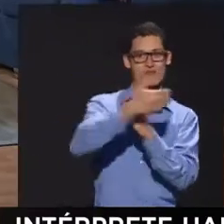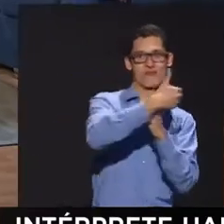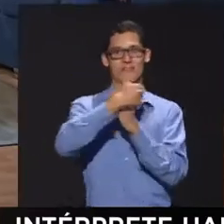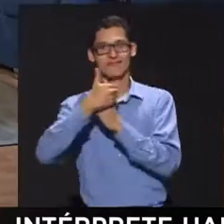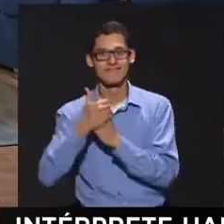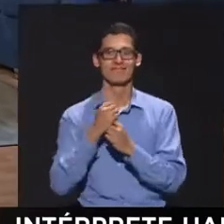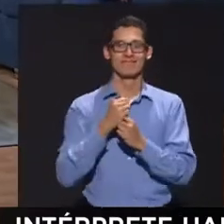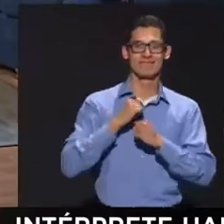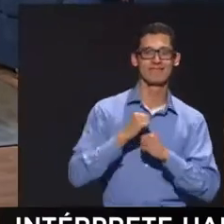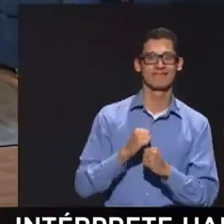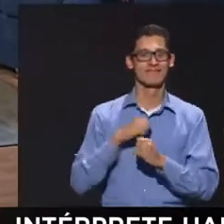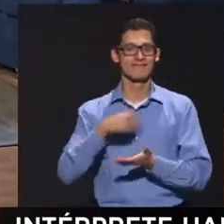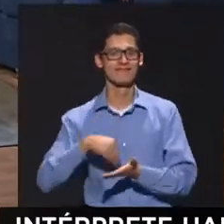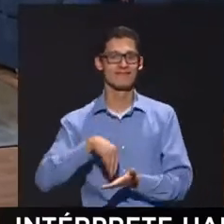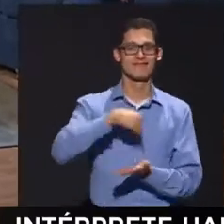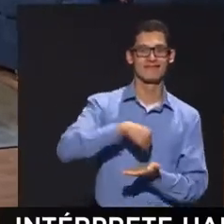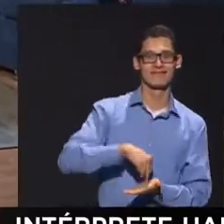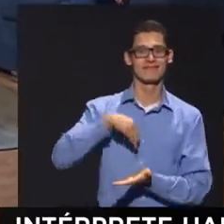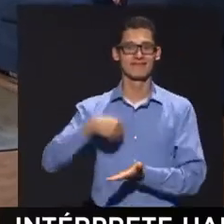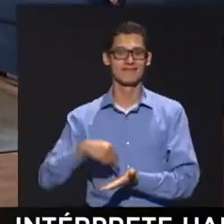el pasito.